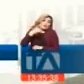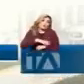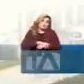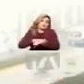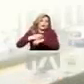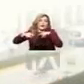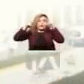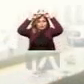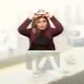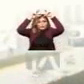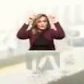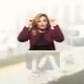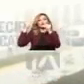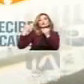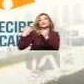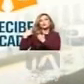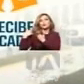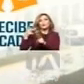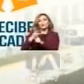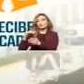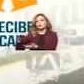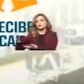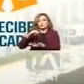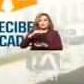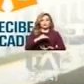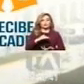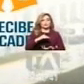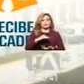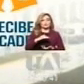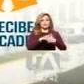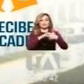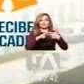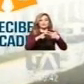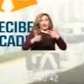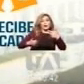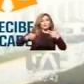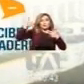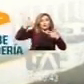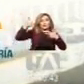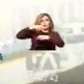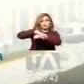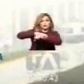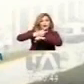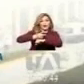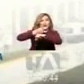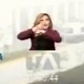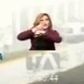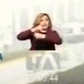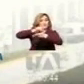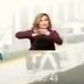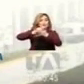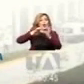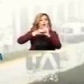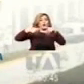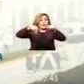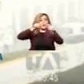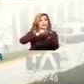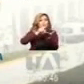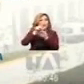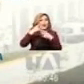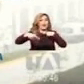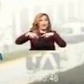de enfermería y el encargado de recibir la mercadería, más no quienes ocuparon cargos superiores como el gerente que firmó los convenios de pago, el